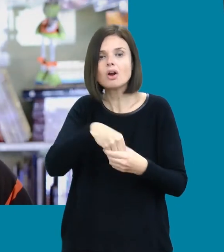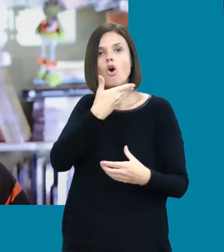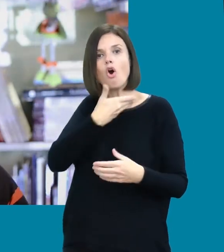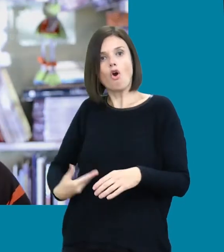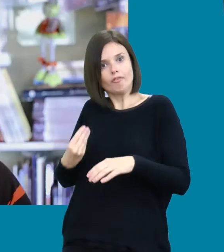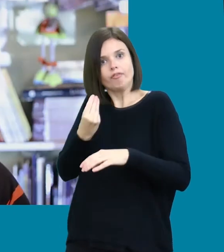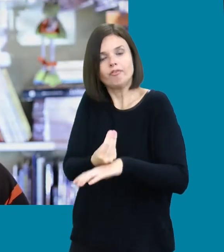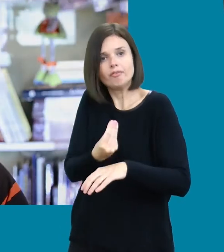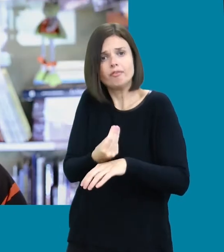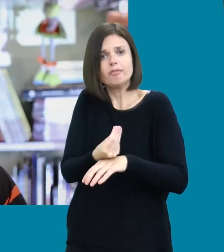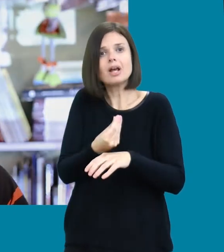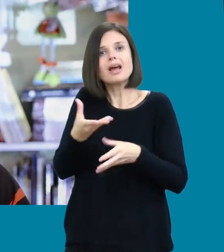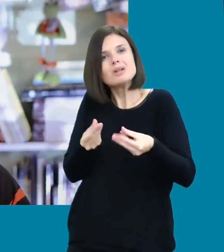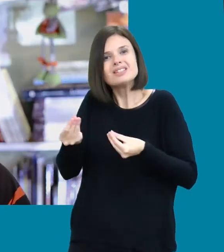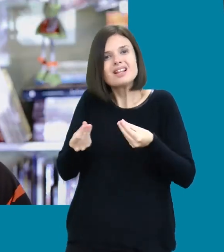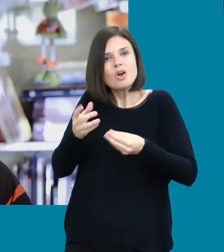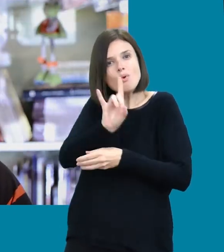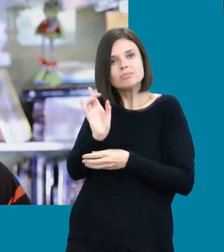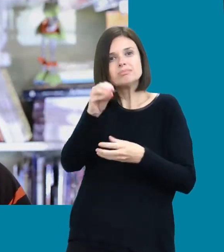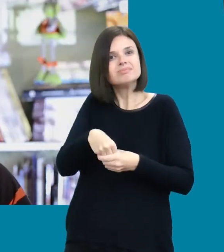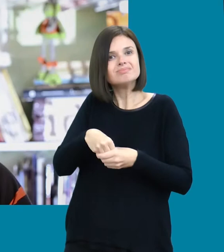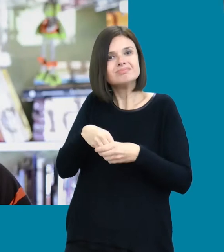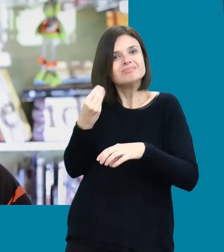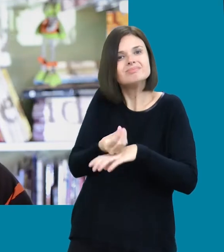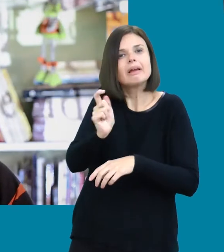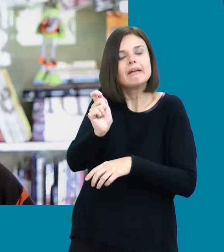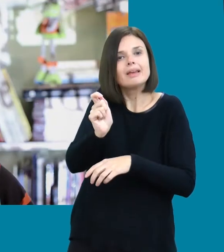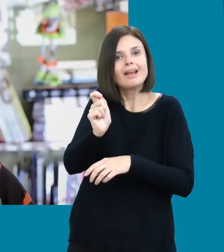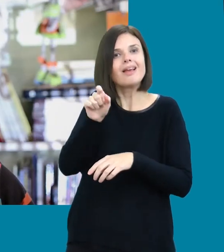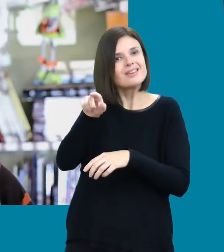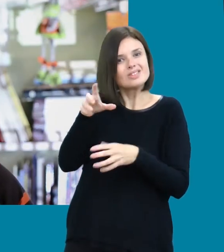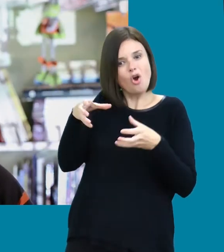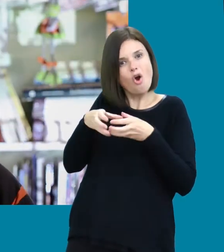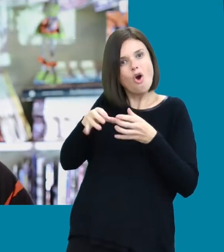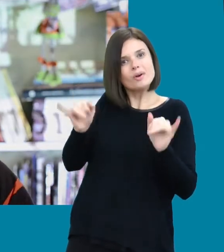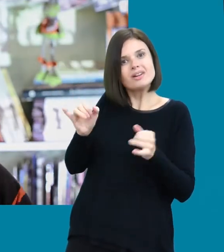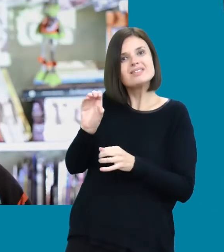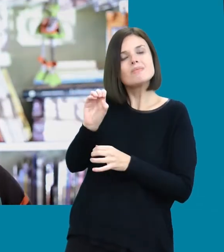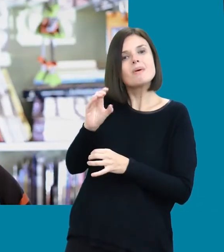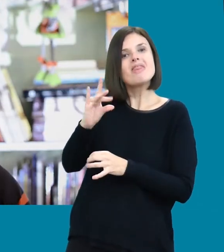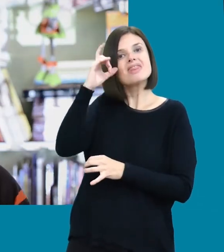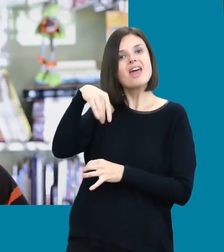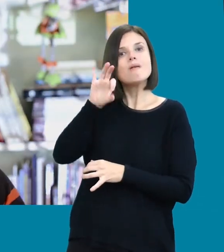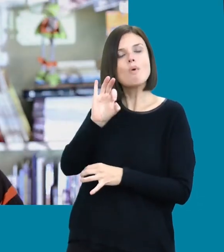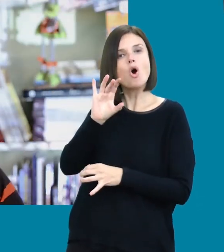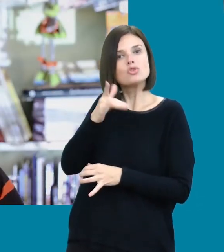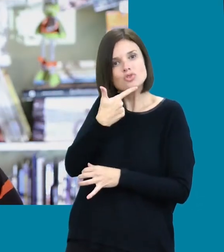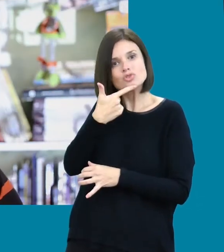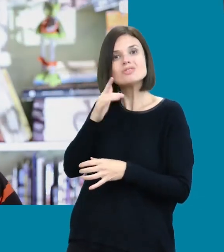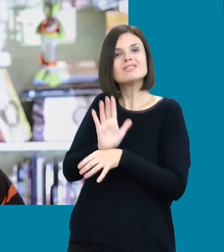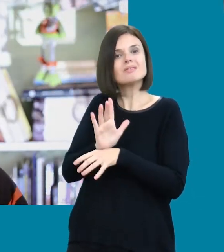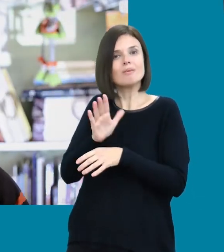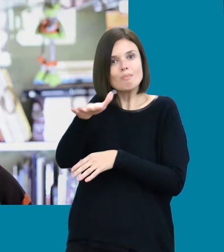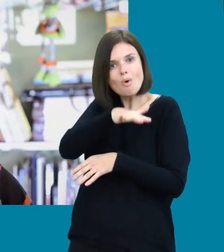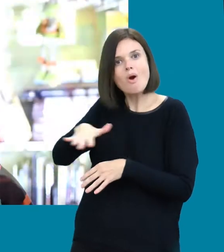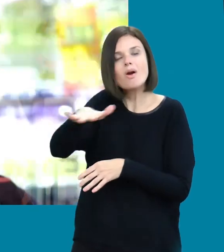gobierno, que la administración de la universidad estuviera en manos de lo que ellos llamaban el demos universitario, el pueblo de la universidad, ¿no? Que